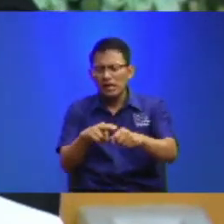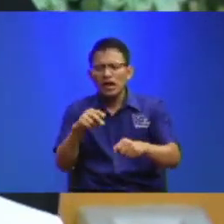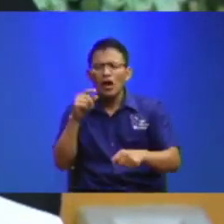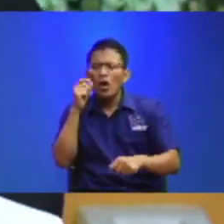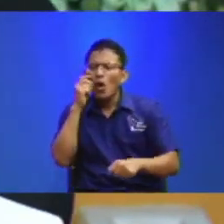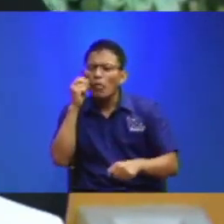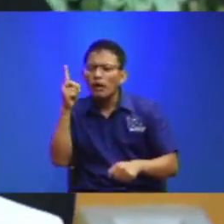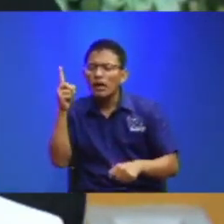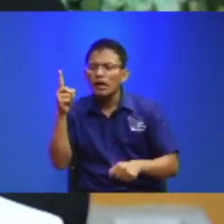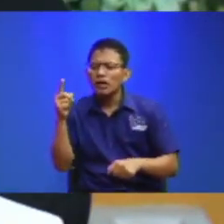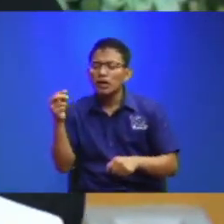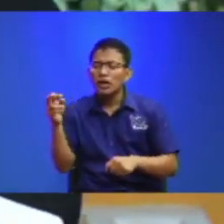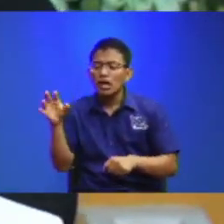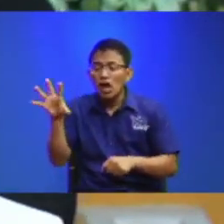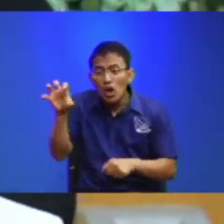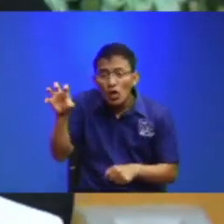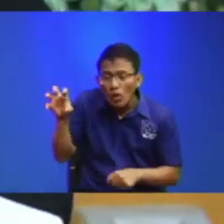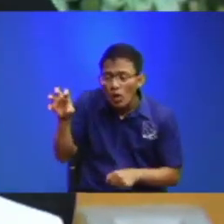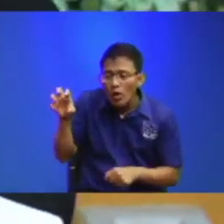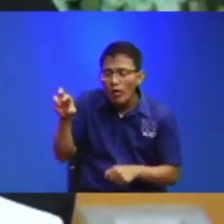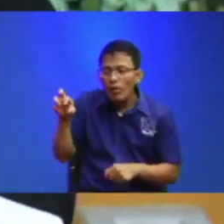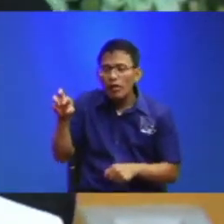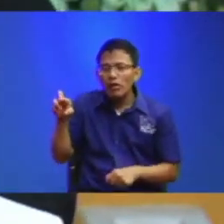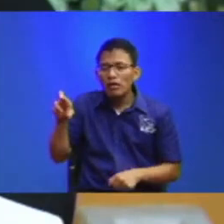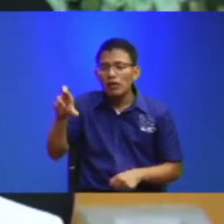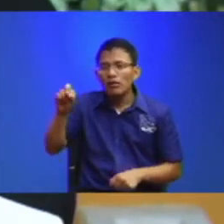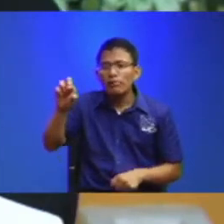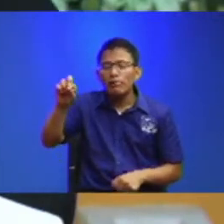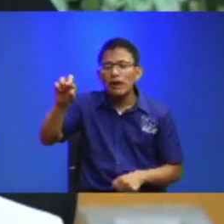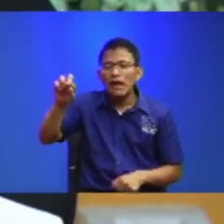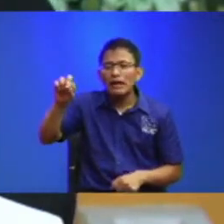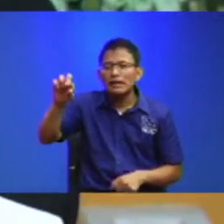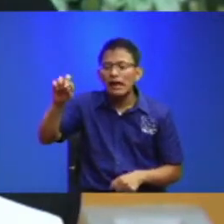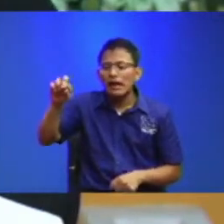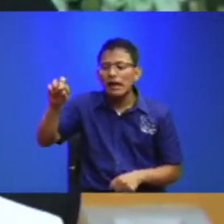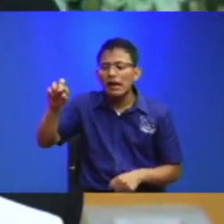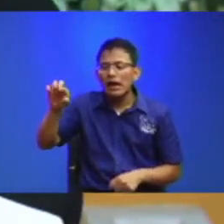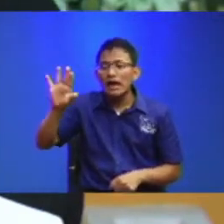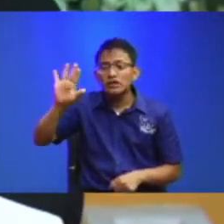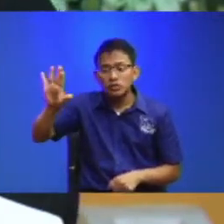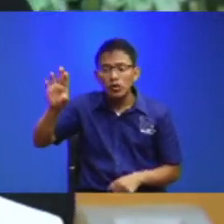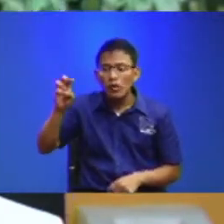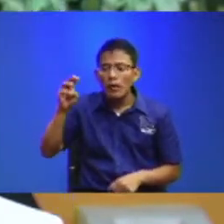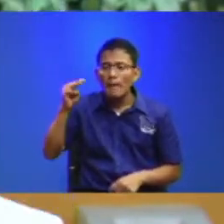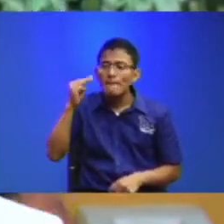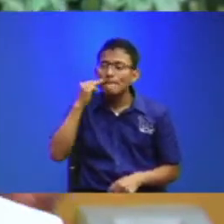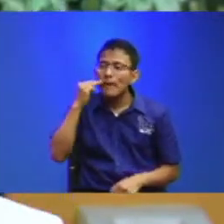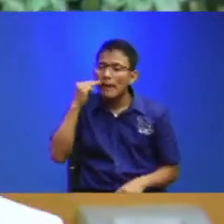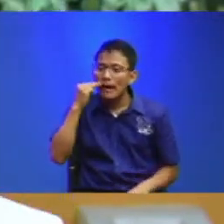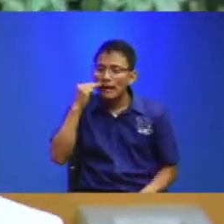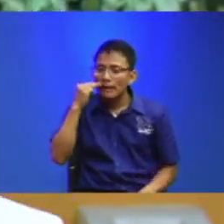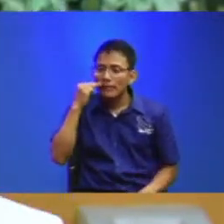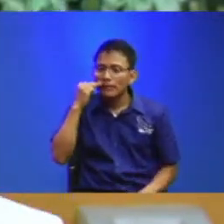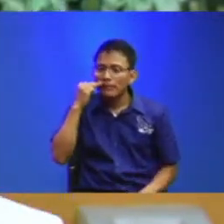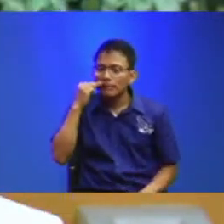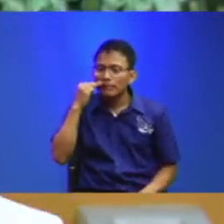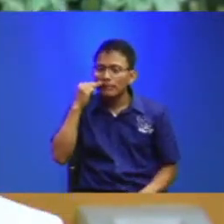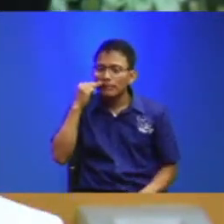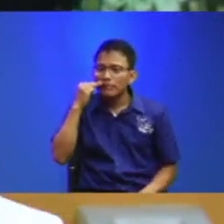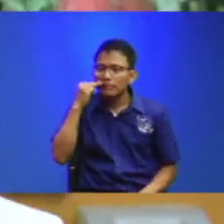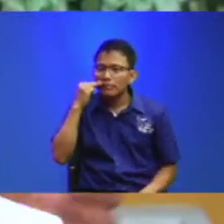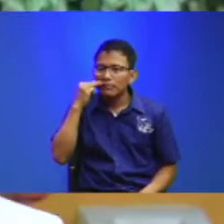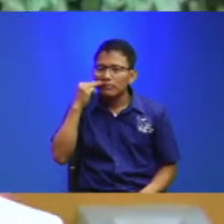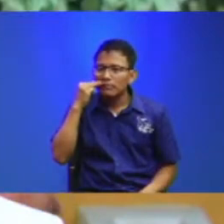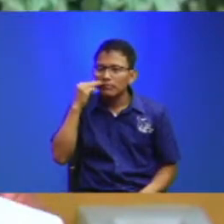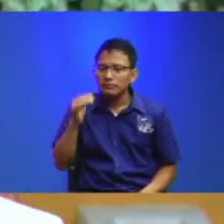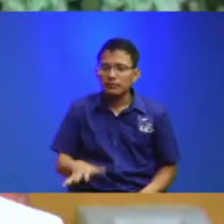y la mamá pronunció una maldición. Cuando este hombre se dio cuenta que su mamá había pronunciado una maldición, le